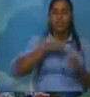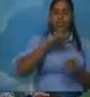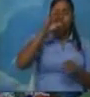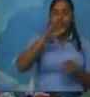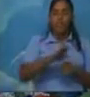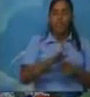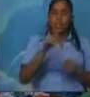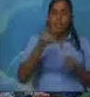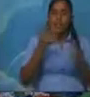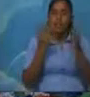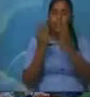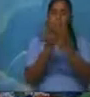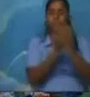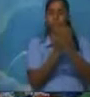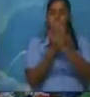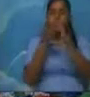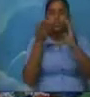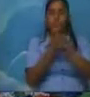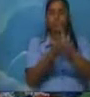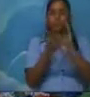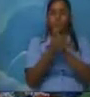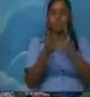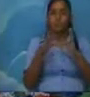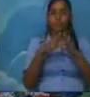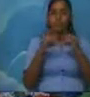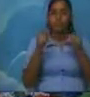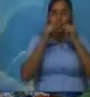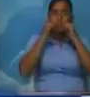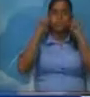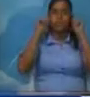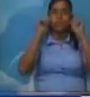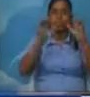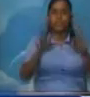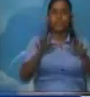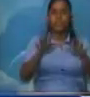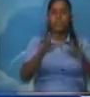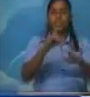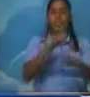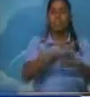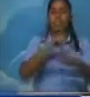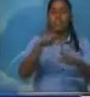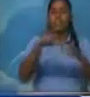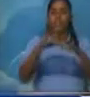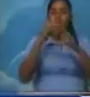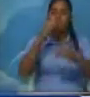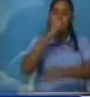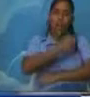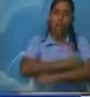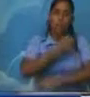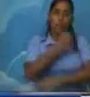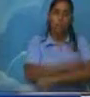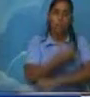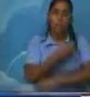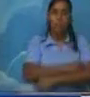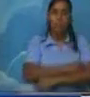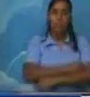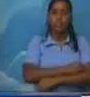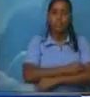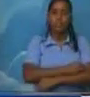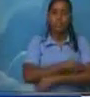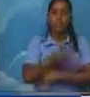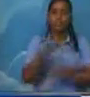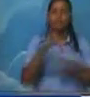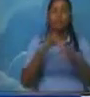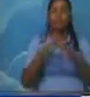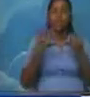estamos estudiando acerca de las bendiciones de la obediencia O sea